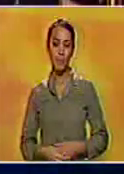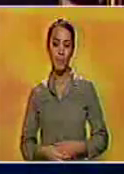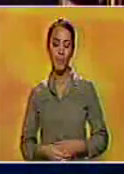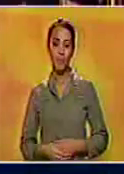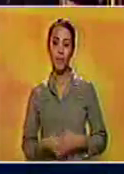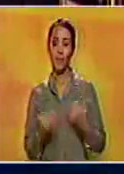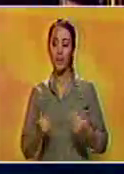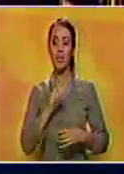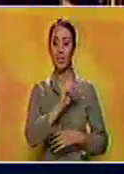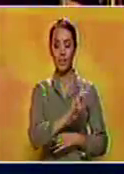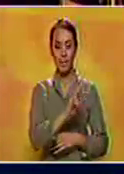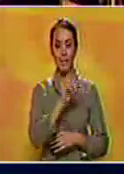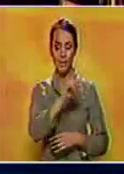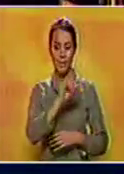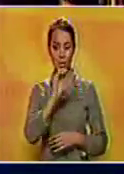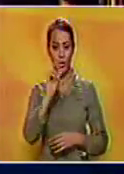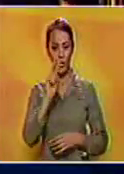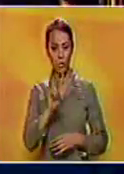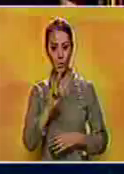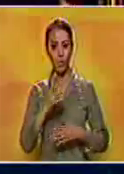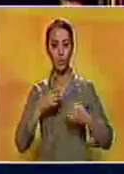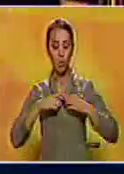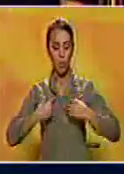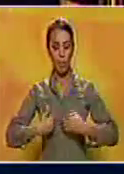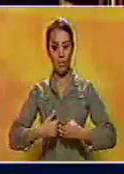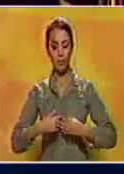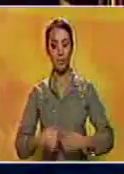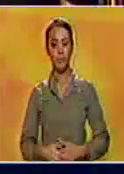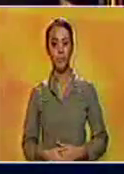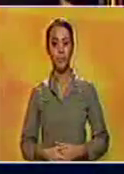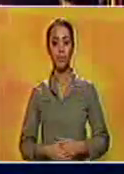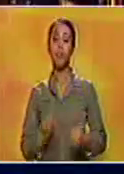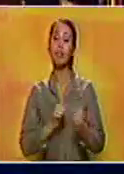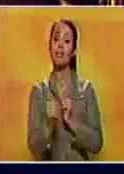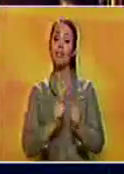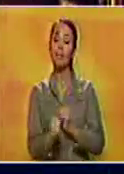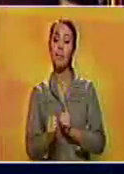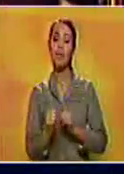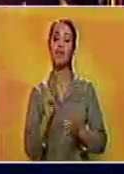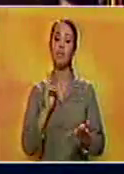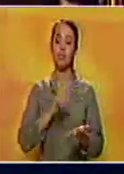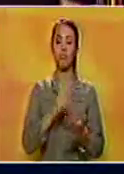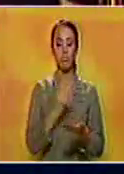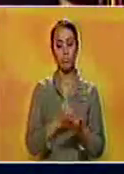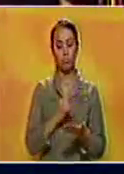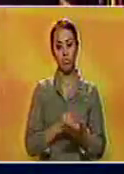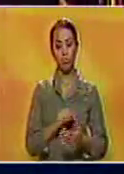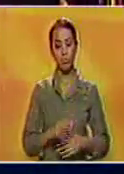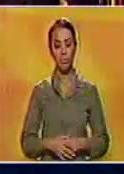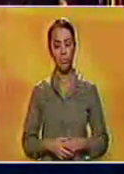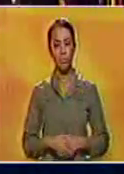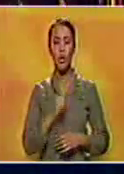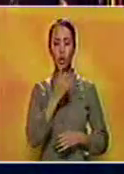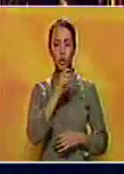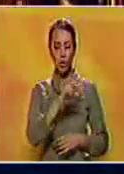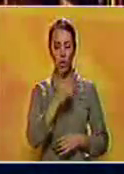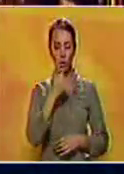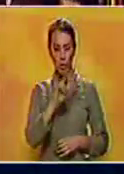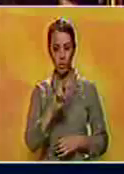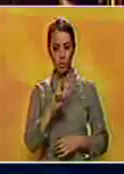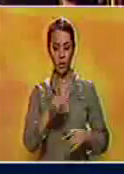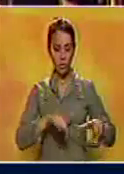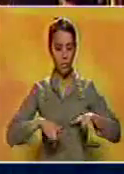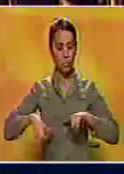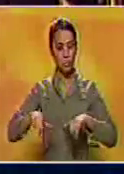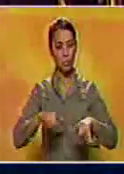repartirán 102 medallas de oro. Los 15 deportes incluidos en la cita se desarrollarán en 12 recintos situados en